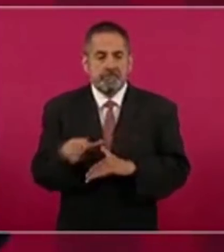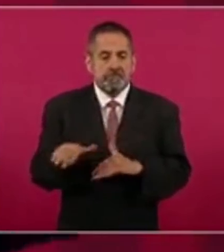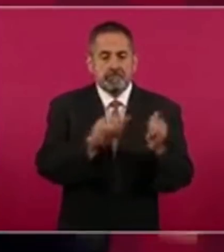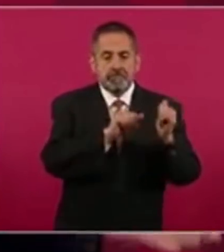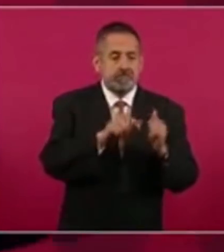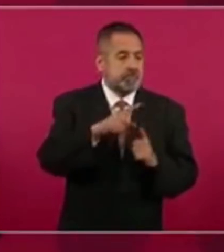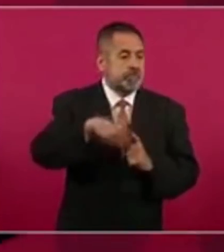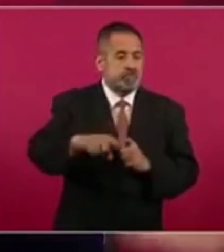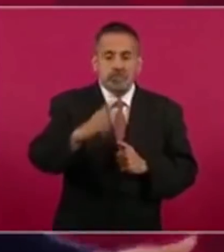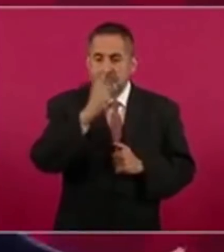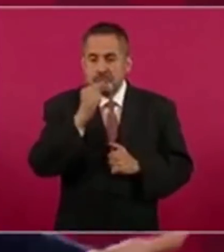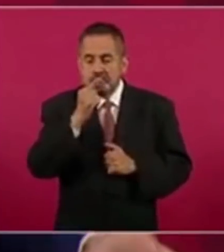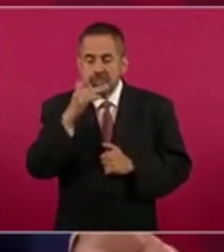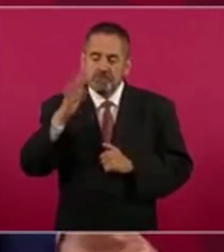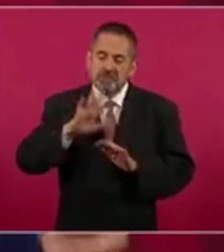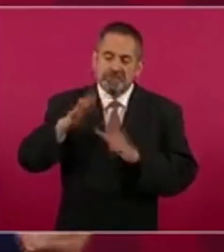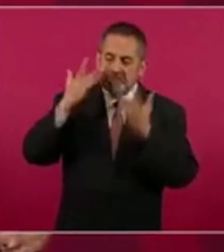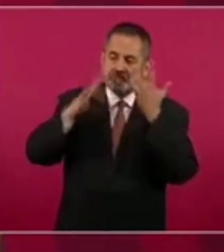Empezaron a renunciar